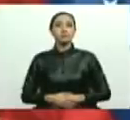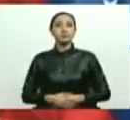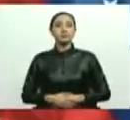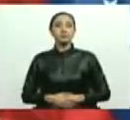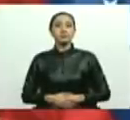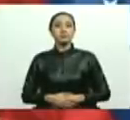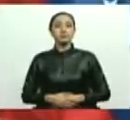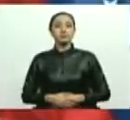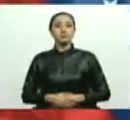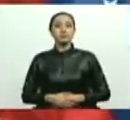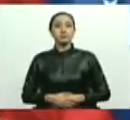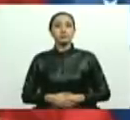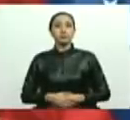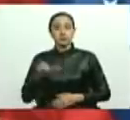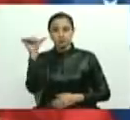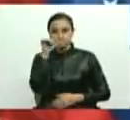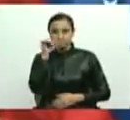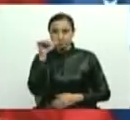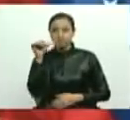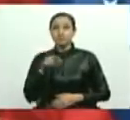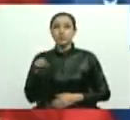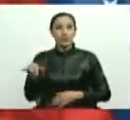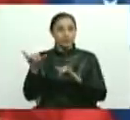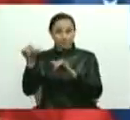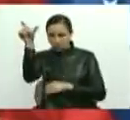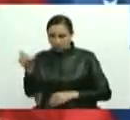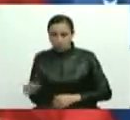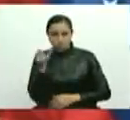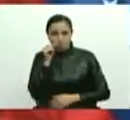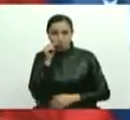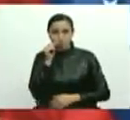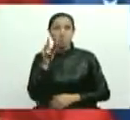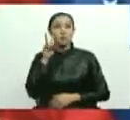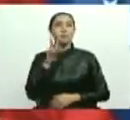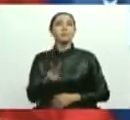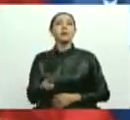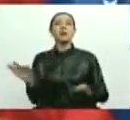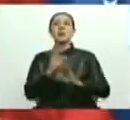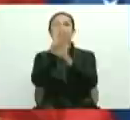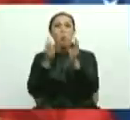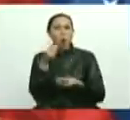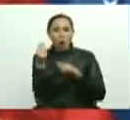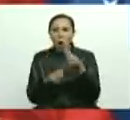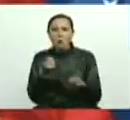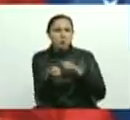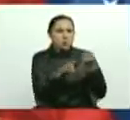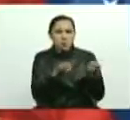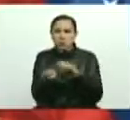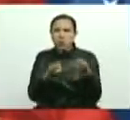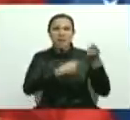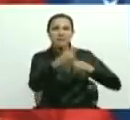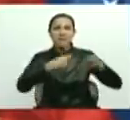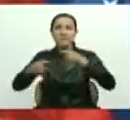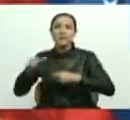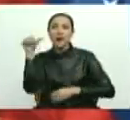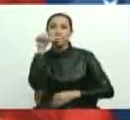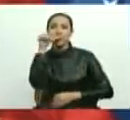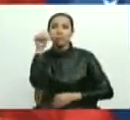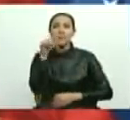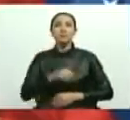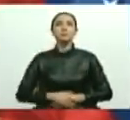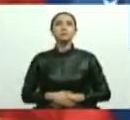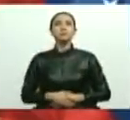narcotelenovelas colombianas. Es adicto a ver este tipo de hechos y transmuta lo